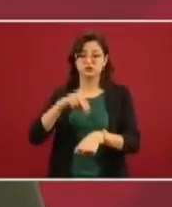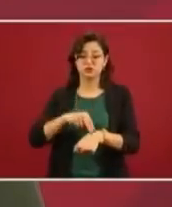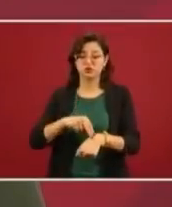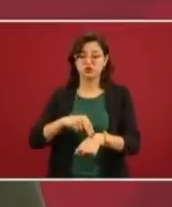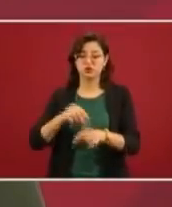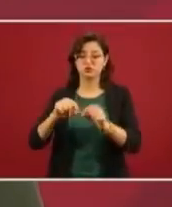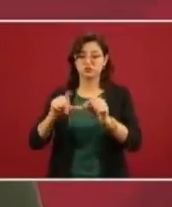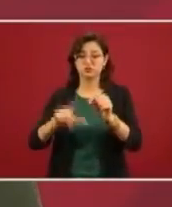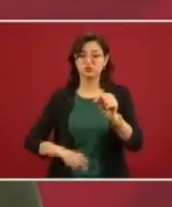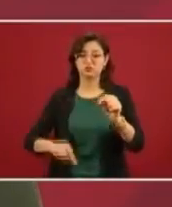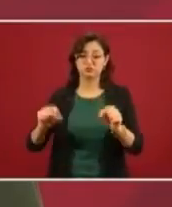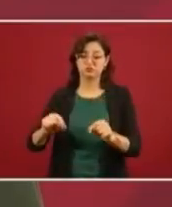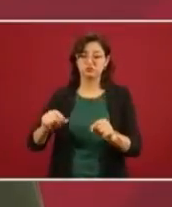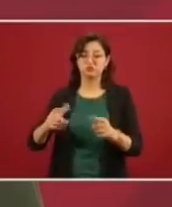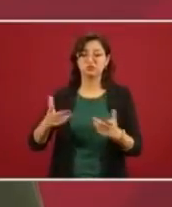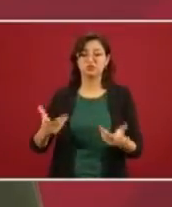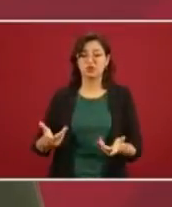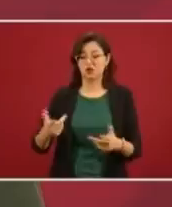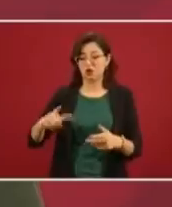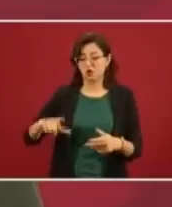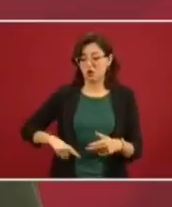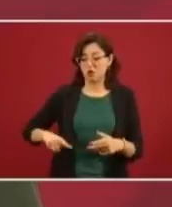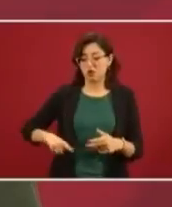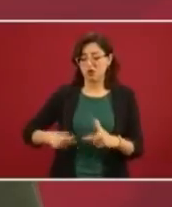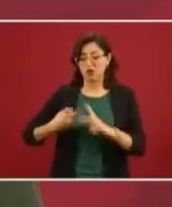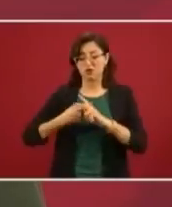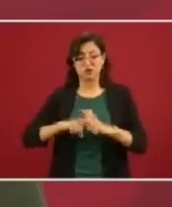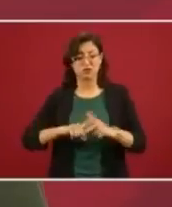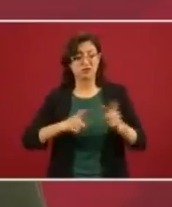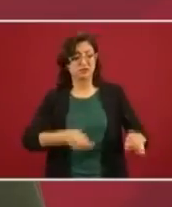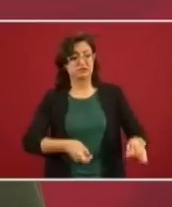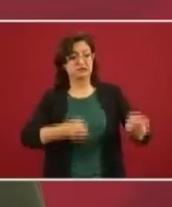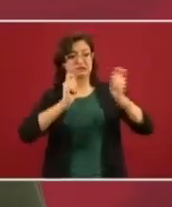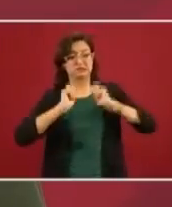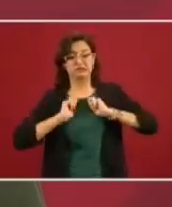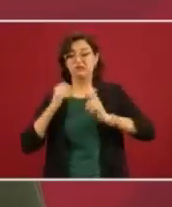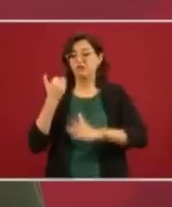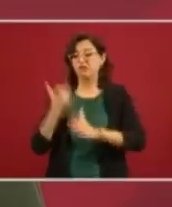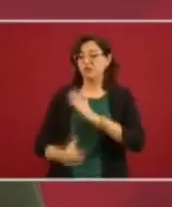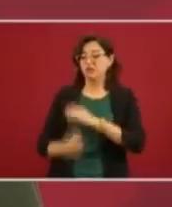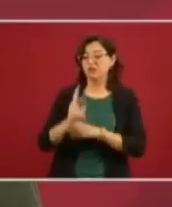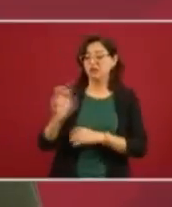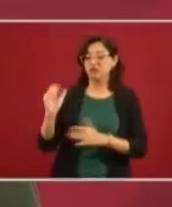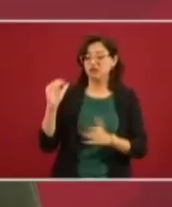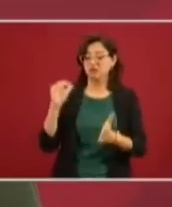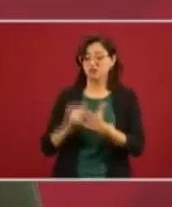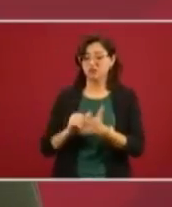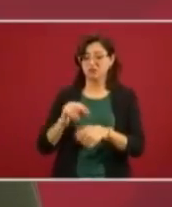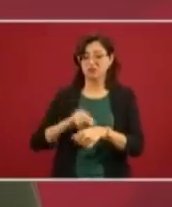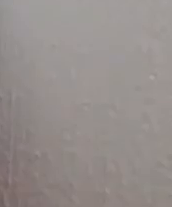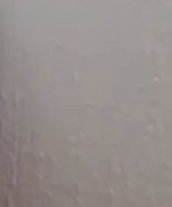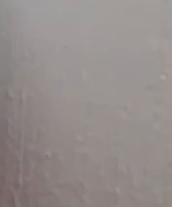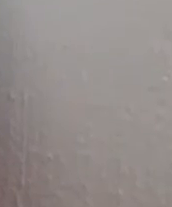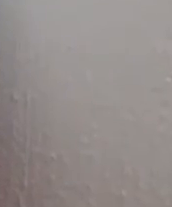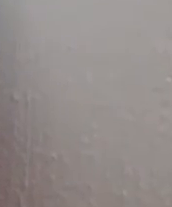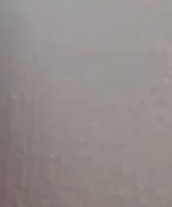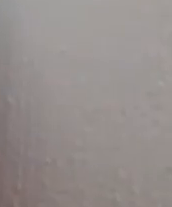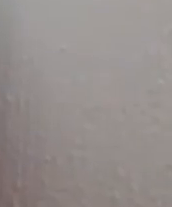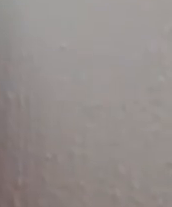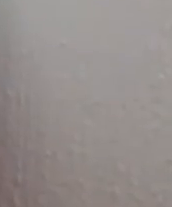había de esto pienso yo que esto ya está reducido de acuerdo a las cifras en un buen porcentaje